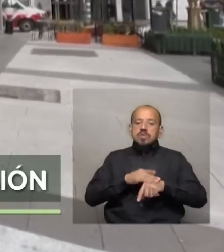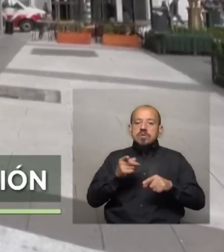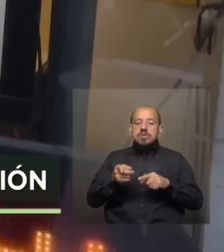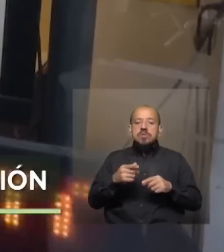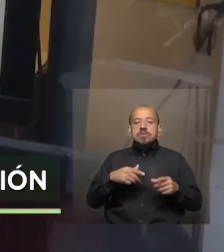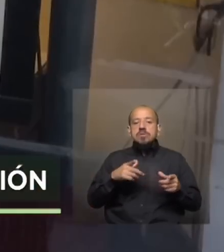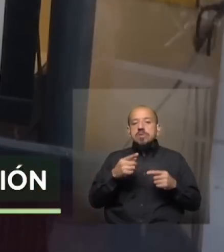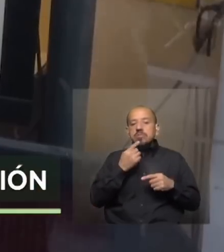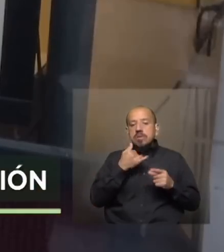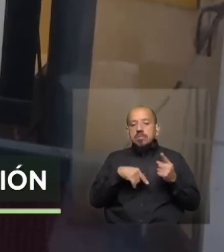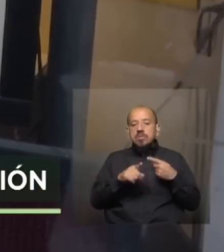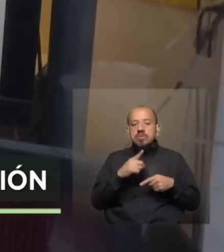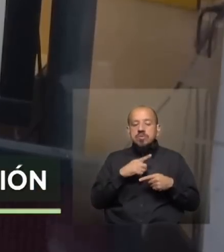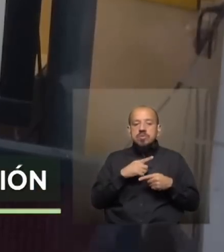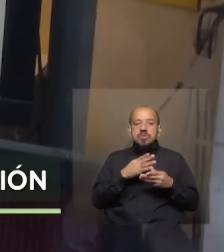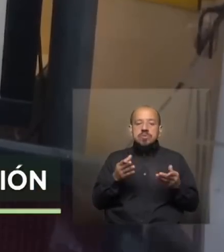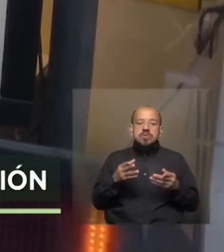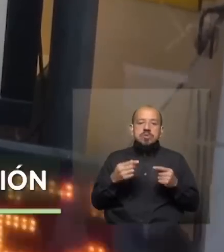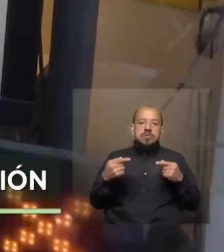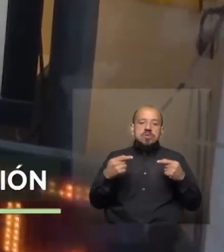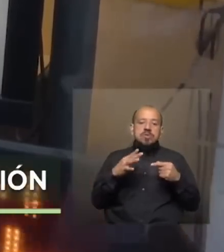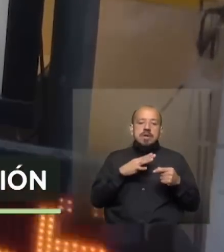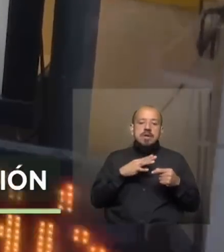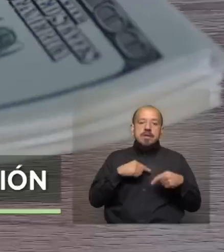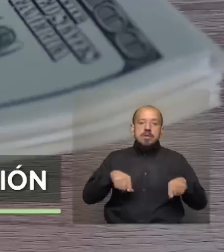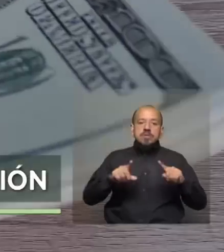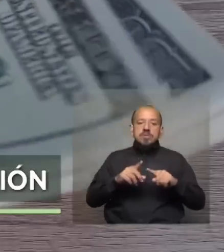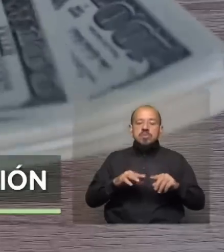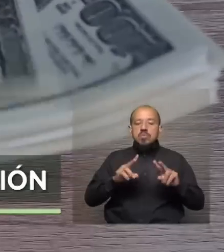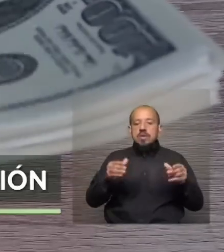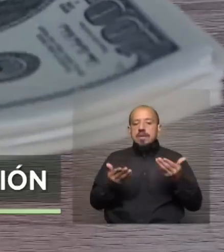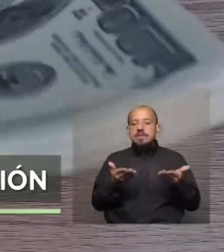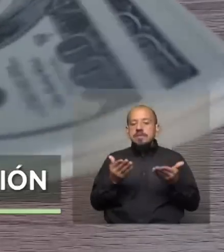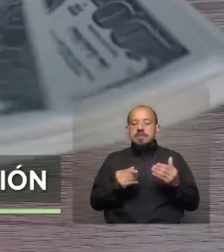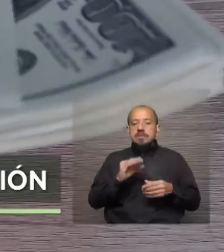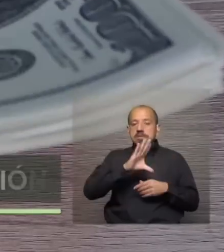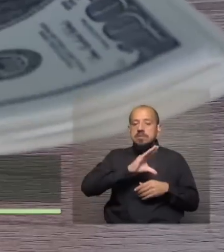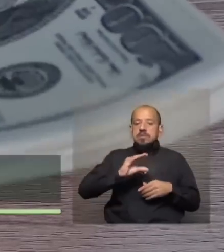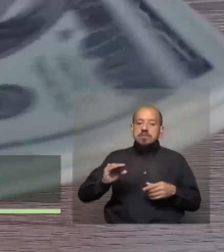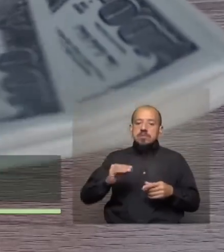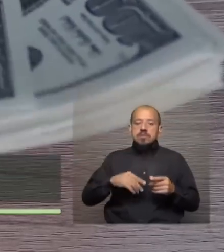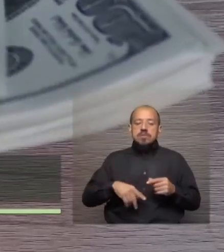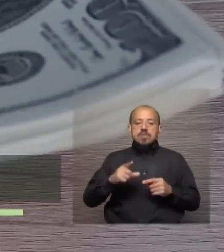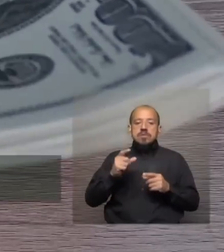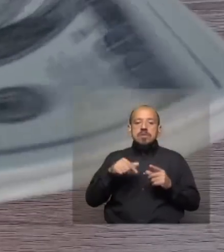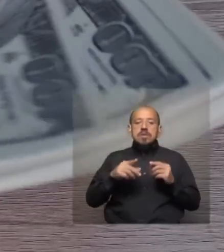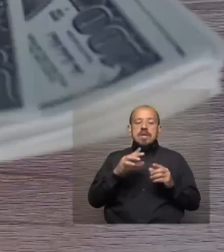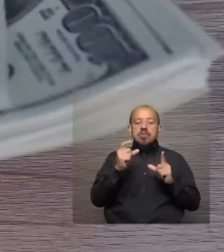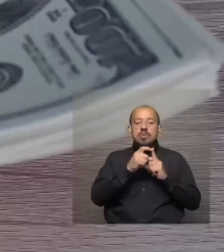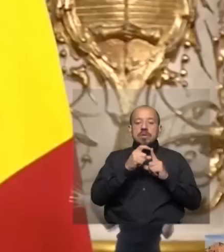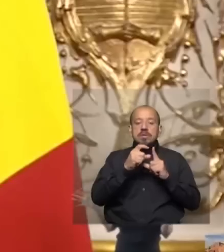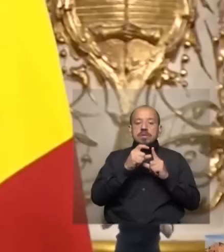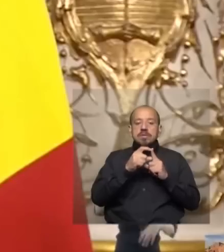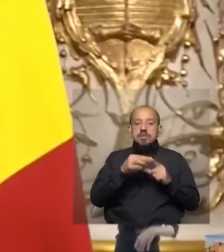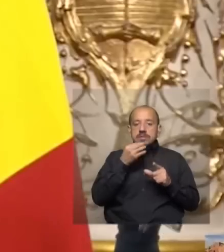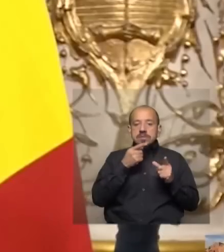opositores que como parte de sus precampañas están promoviendo una devaluación e incluso la dolarización de la economía que